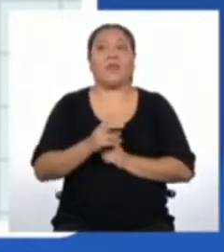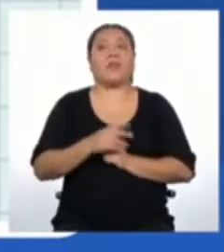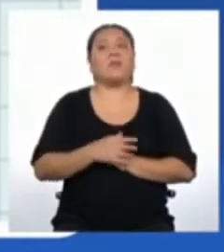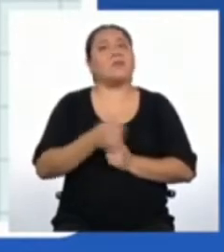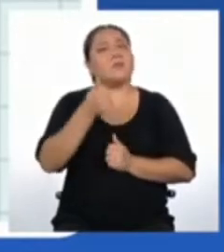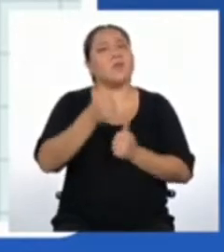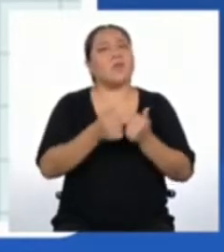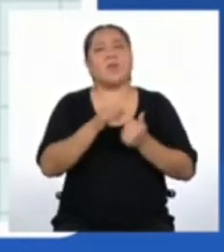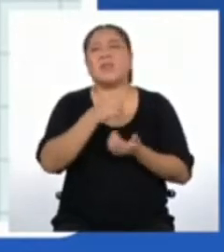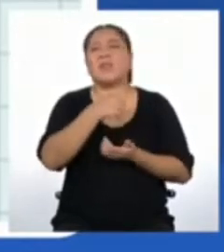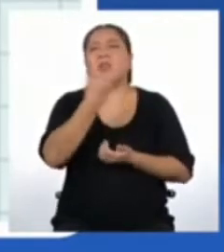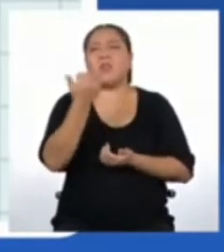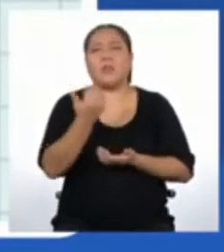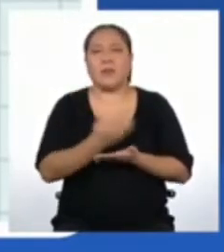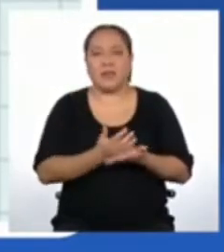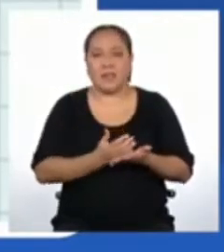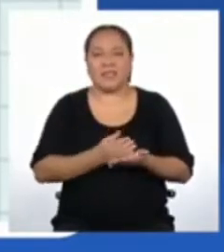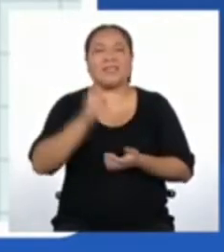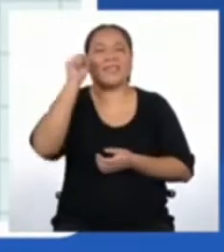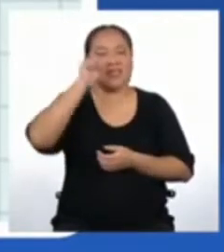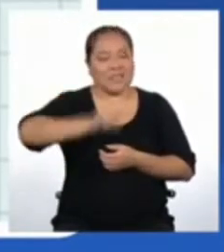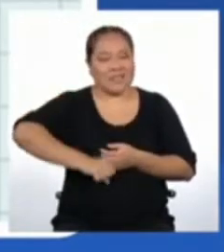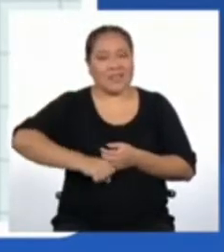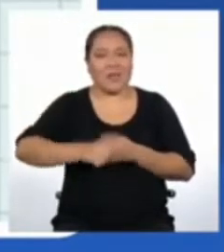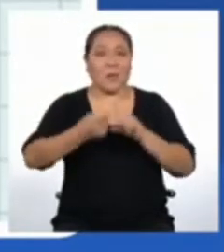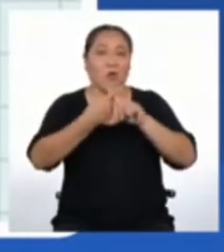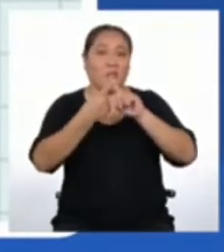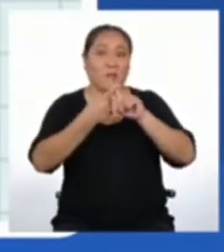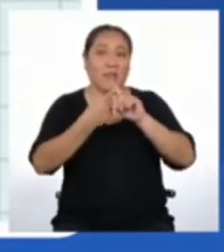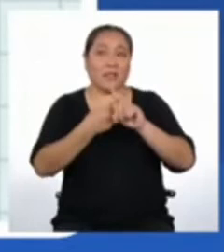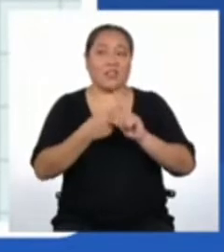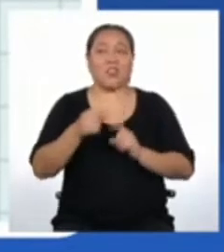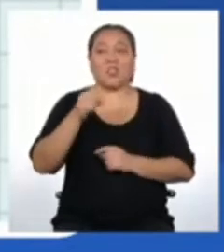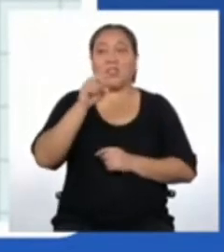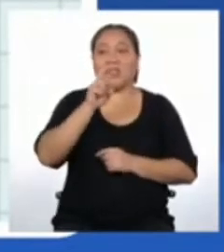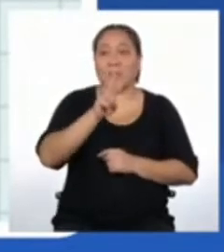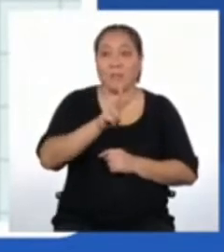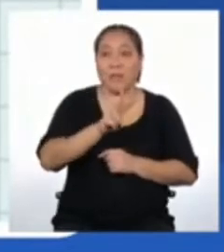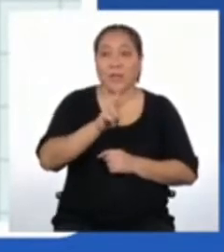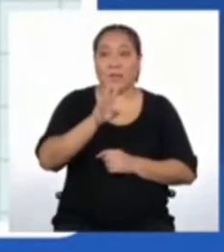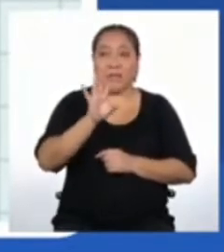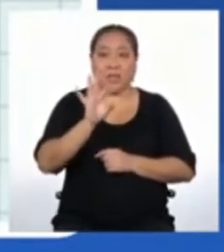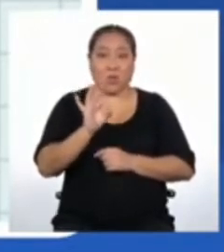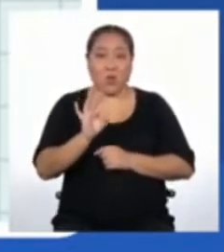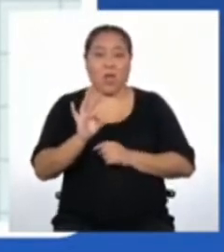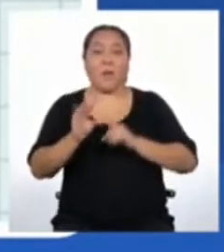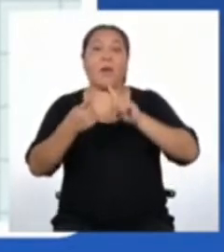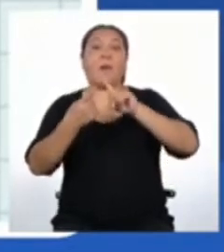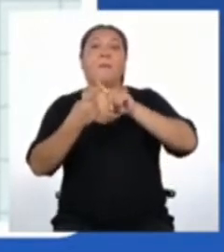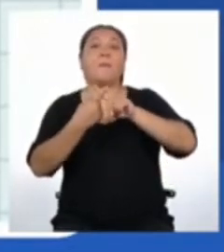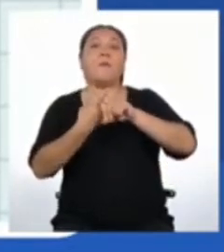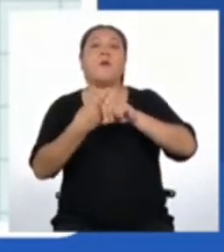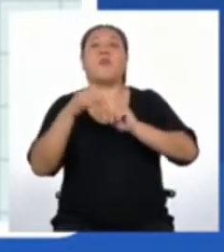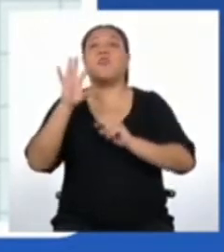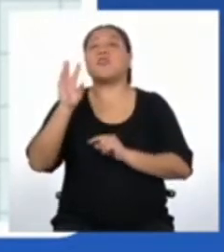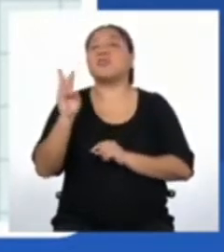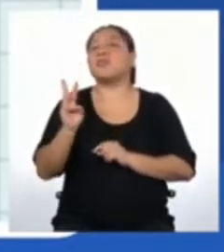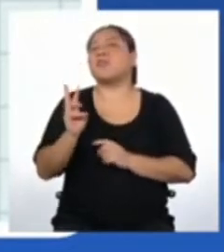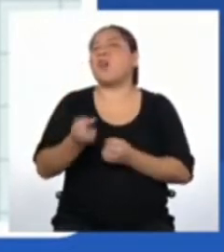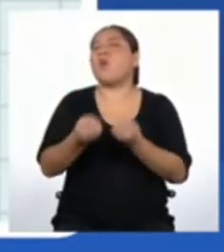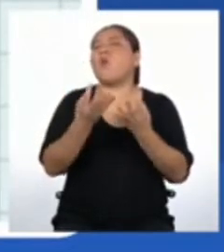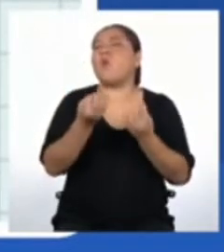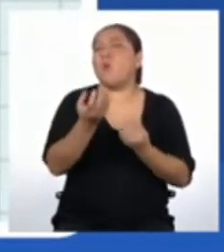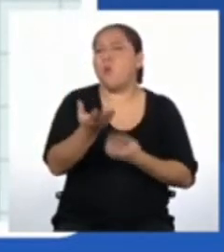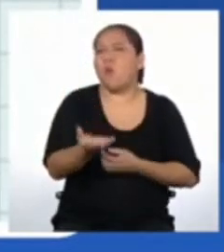¿Cuál es el siguiente paso? ¡Exacto! La multiplicación. ¿Quién puede calcular primero cuánto es 29